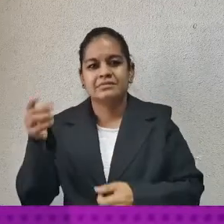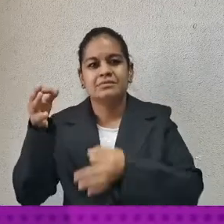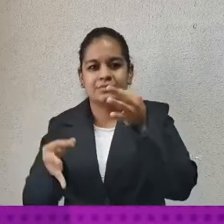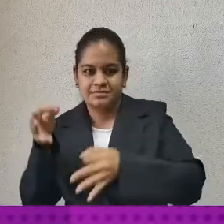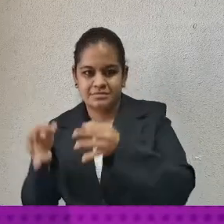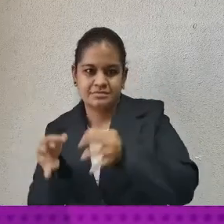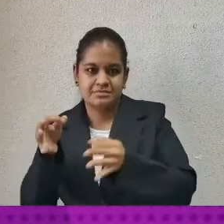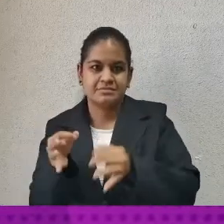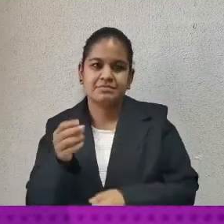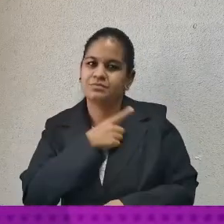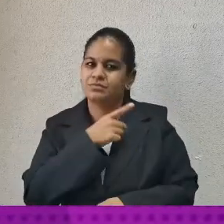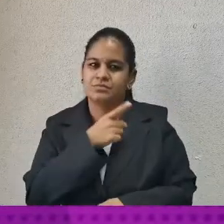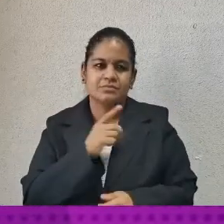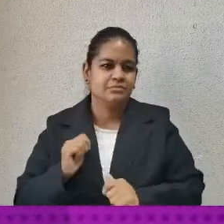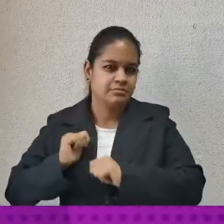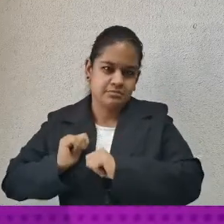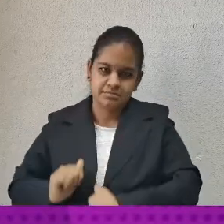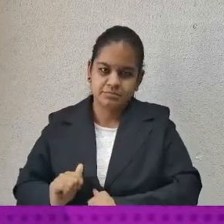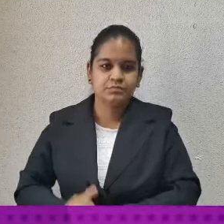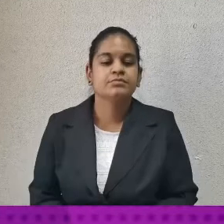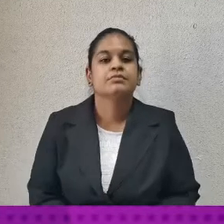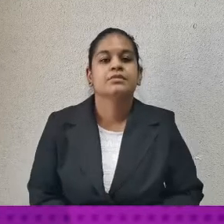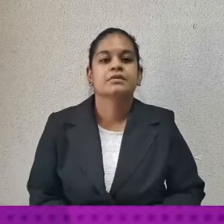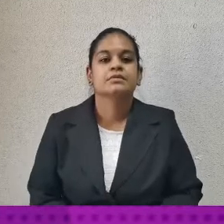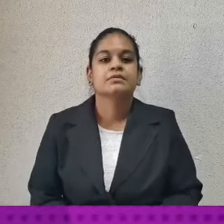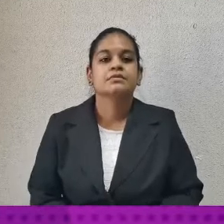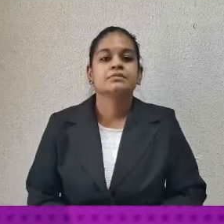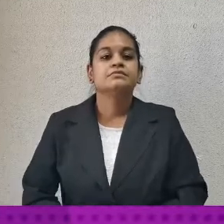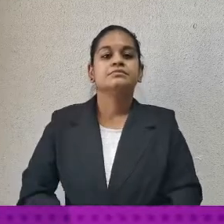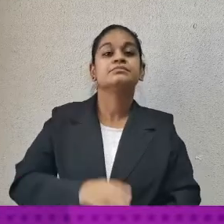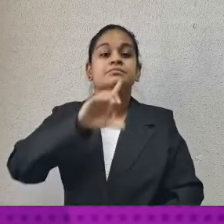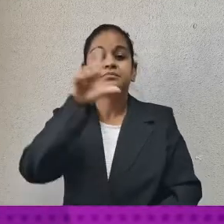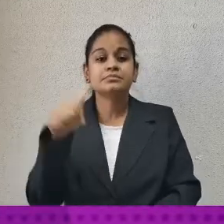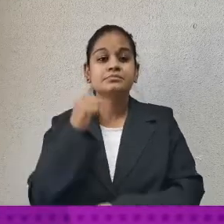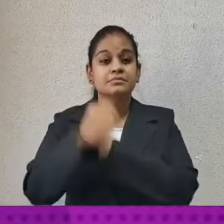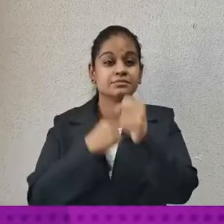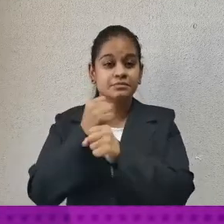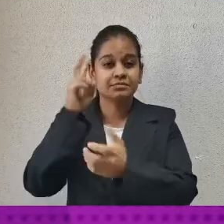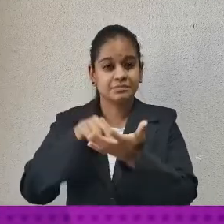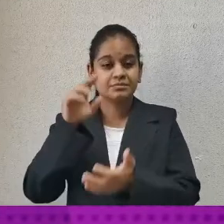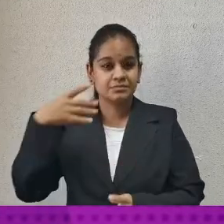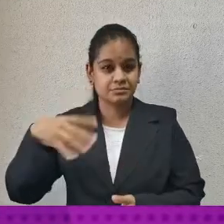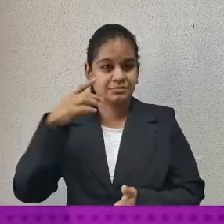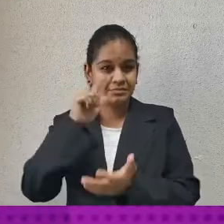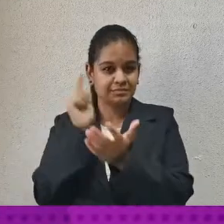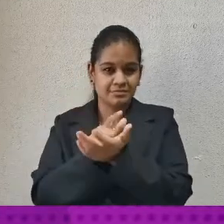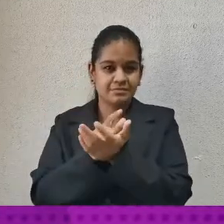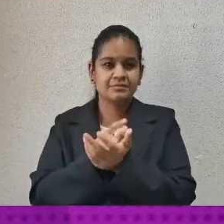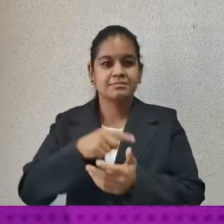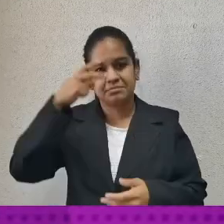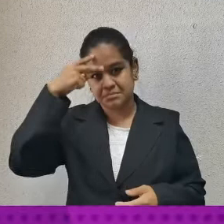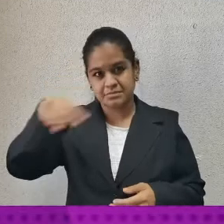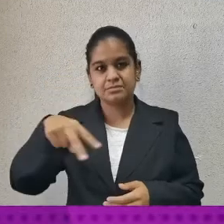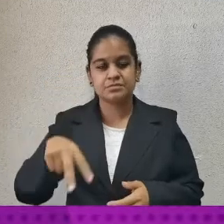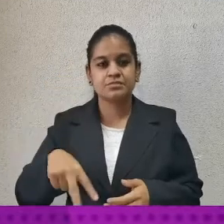sus decisiones como en su propia operación. A nivel local, después de la reforma del 2014, la Constitución